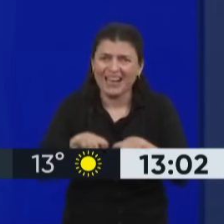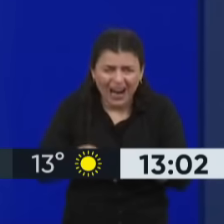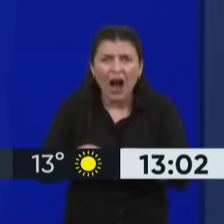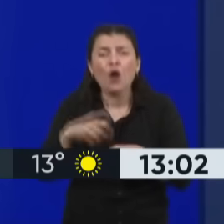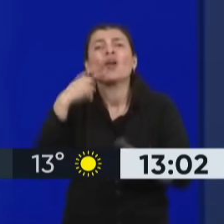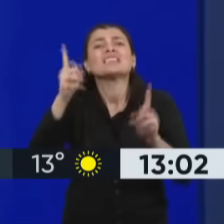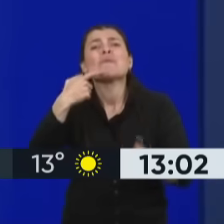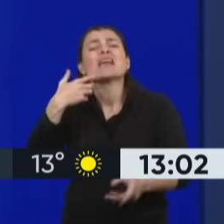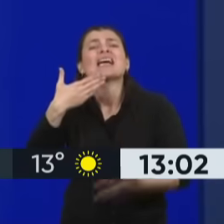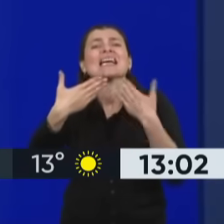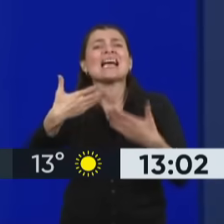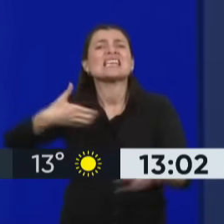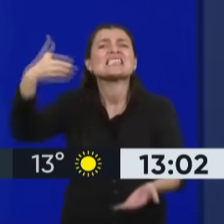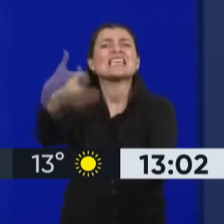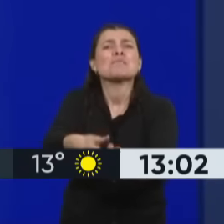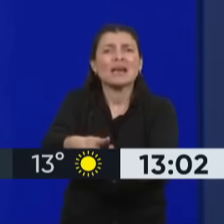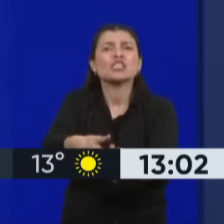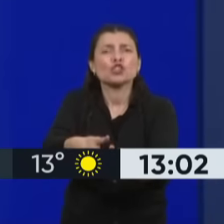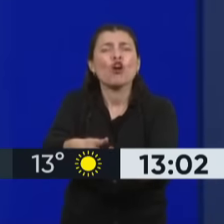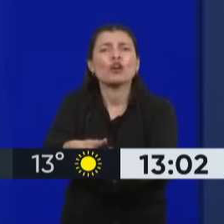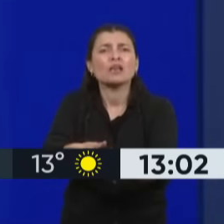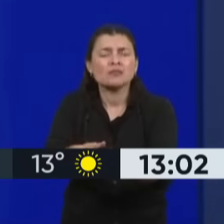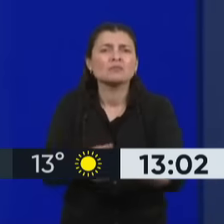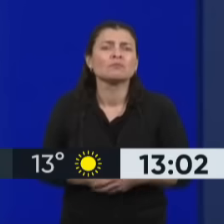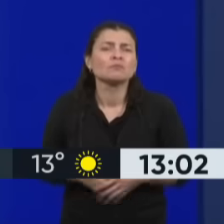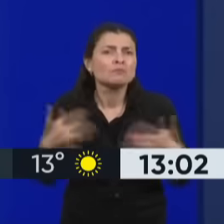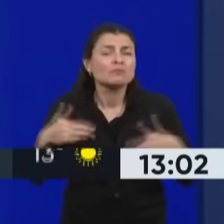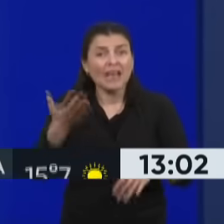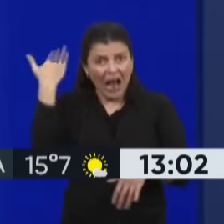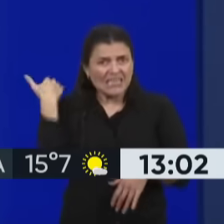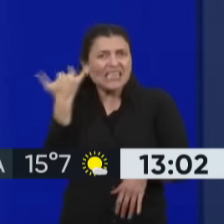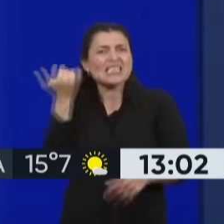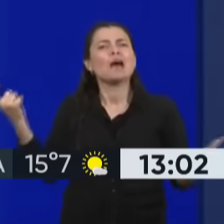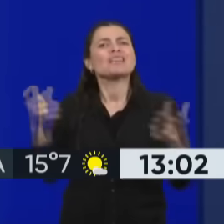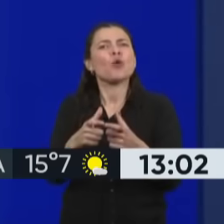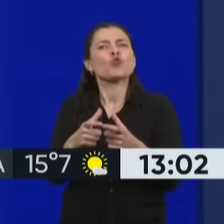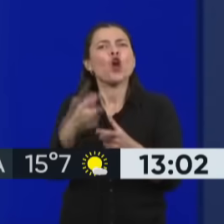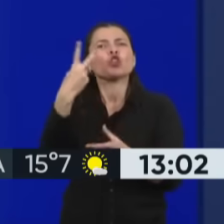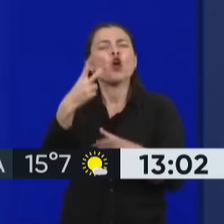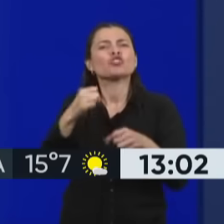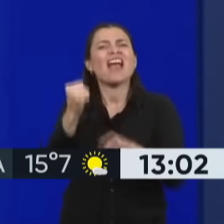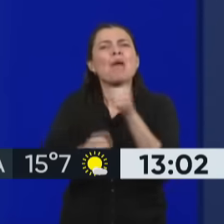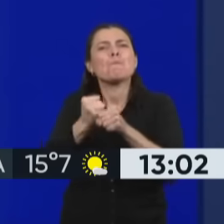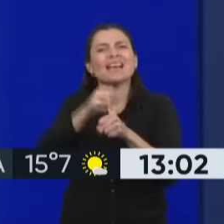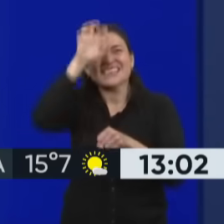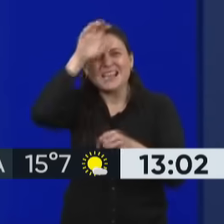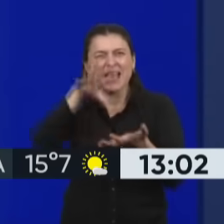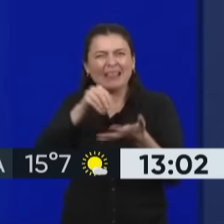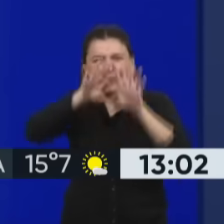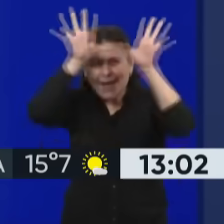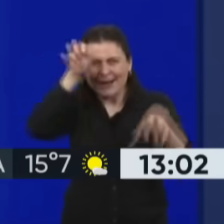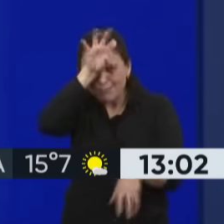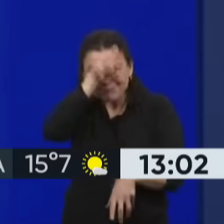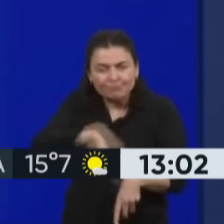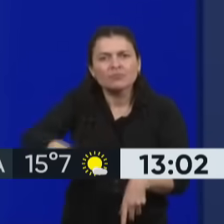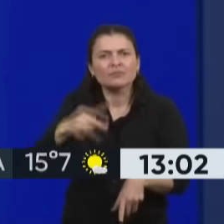están haciendo en el sector. De hecho, ayer estuvimos reunidos con 2 mineras y cada una de ellas va a